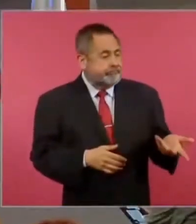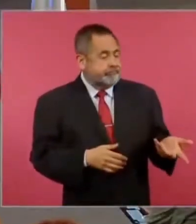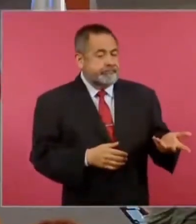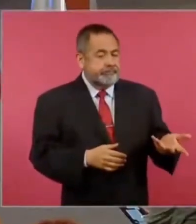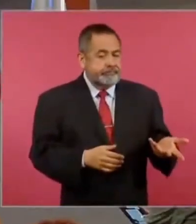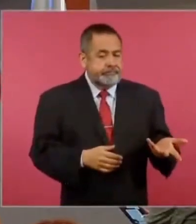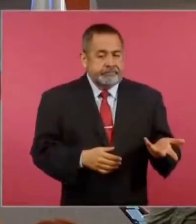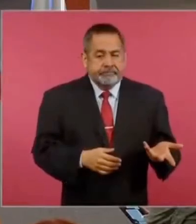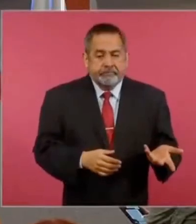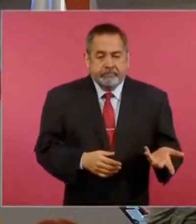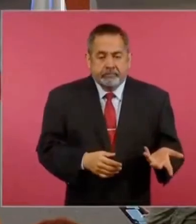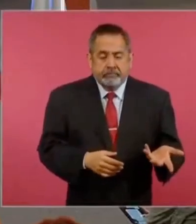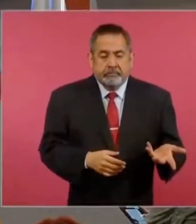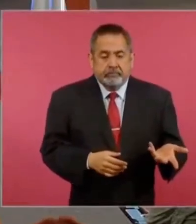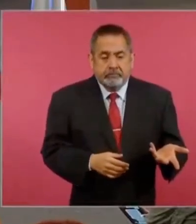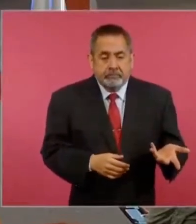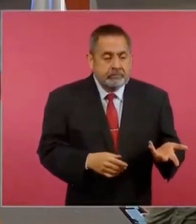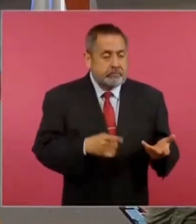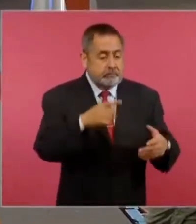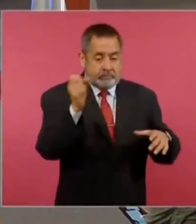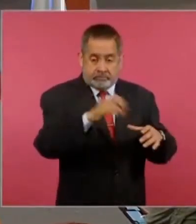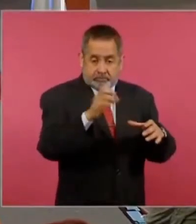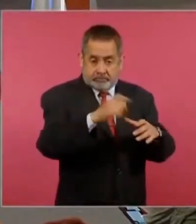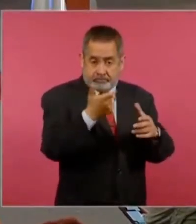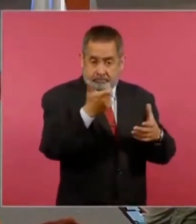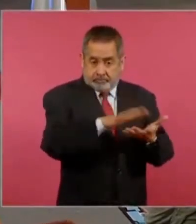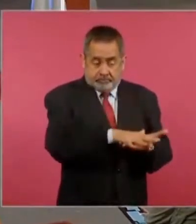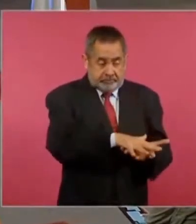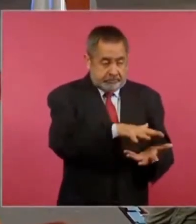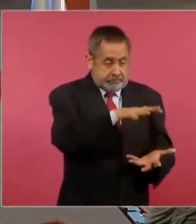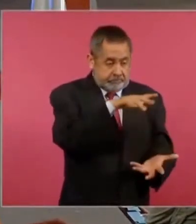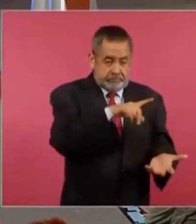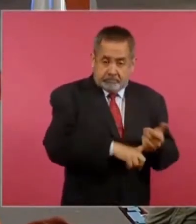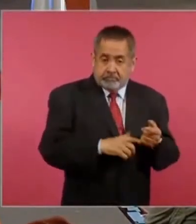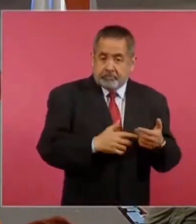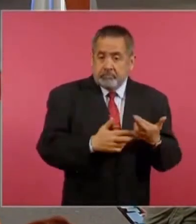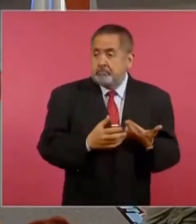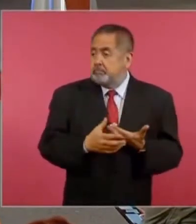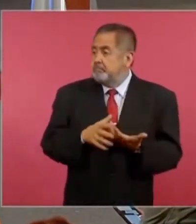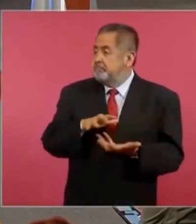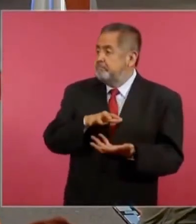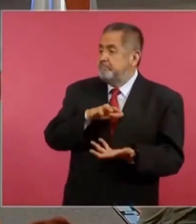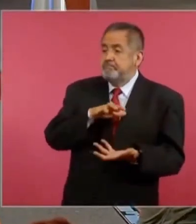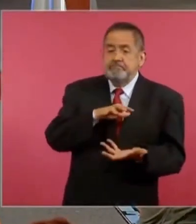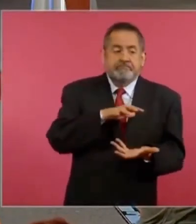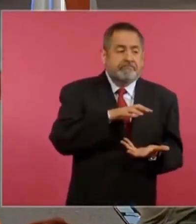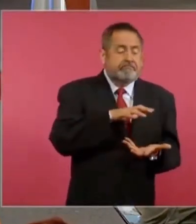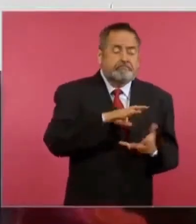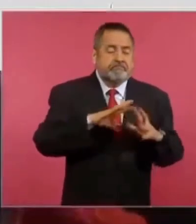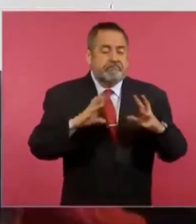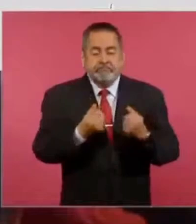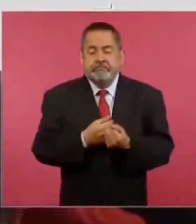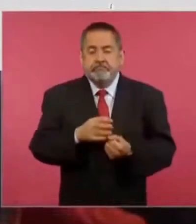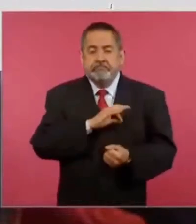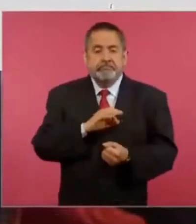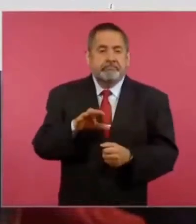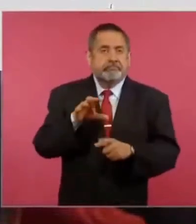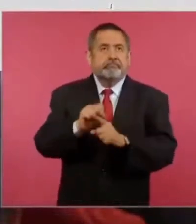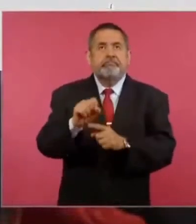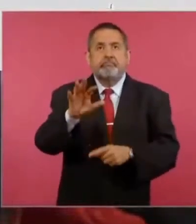y tienen estos fondos también del orden de 40,000